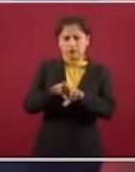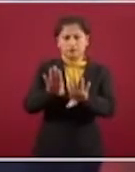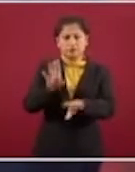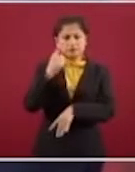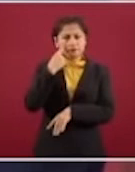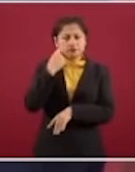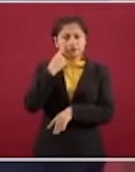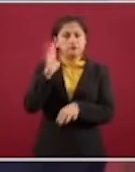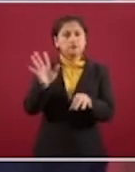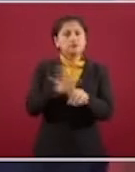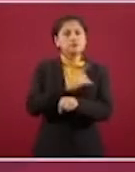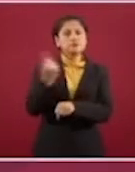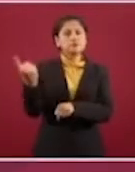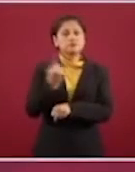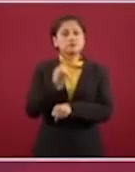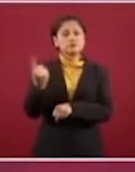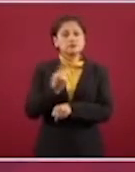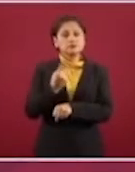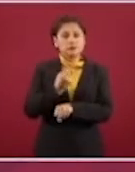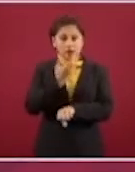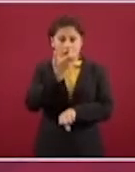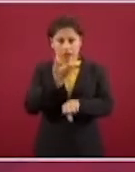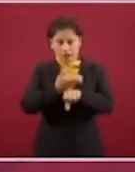hay muy buena comunicación